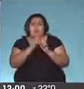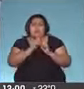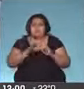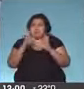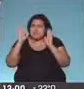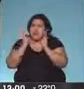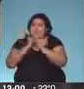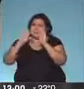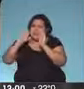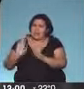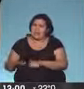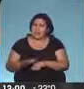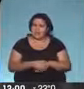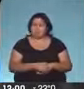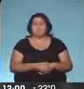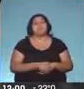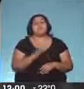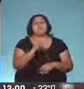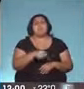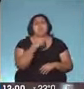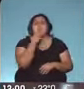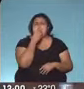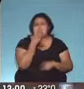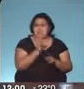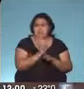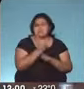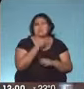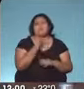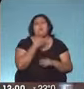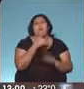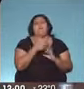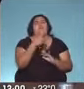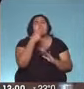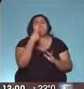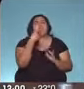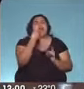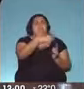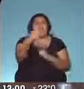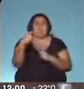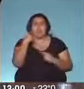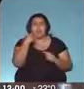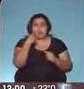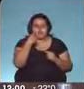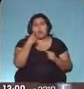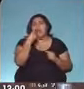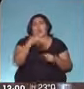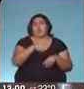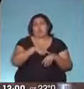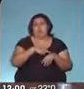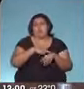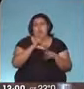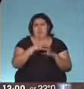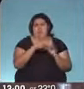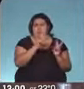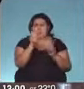quedarse en casa. Fernando hacía referencia también en el audio a la situación de los municipios, ¿no? Del conurbano bonaerense, porque durante las últimas horas hubo controversia en